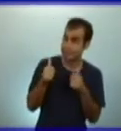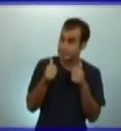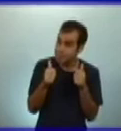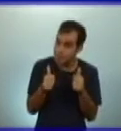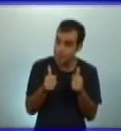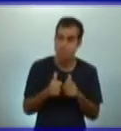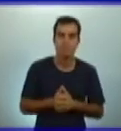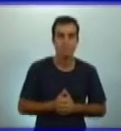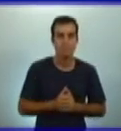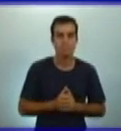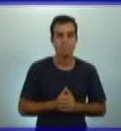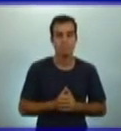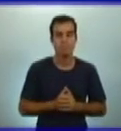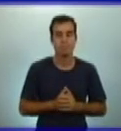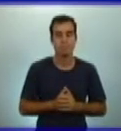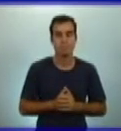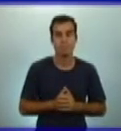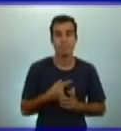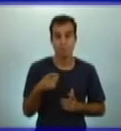sustrae